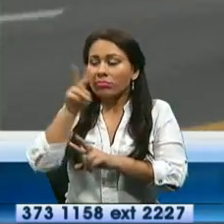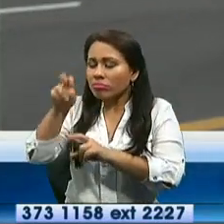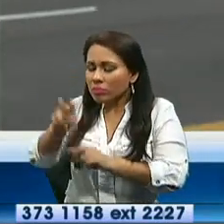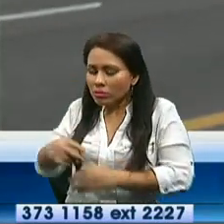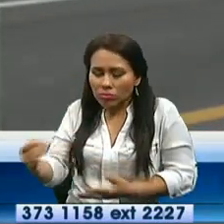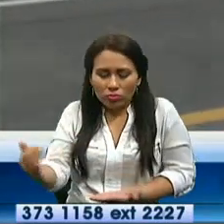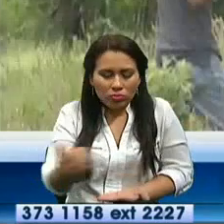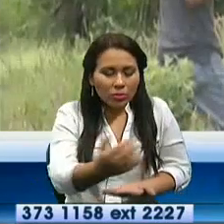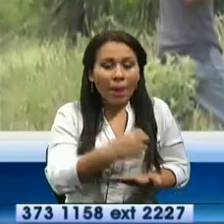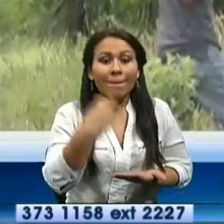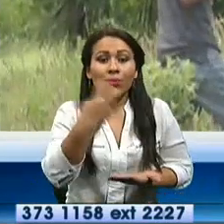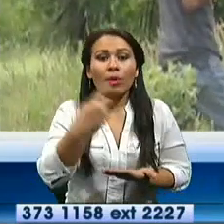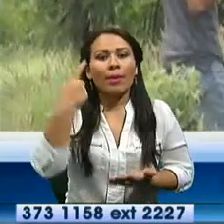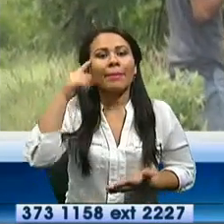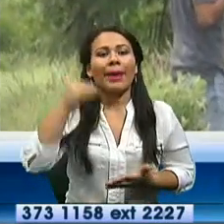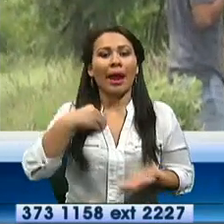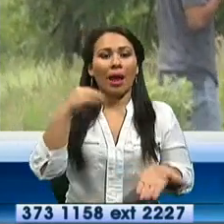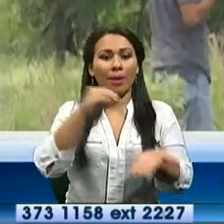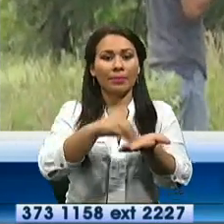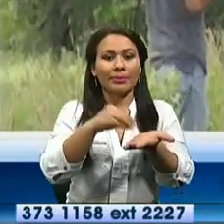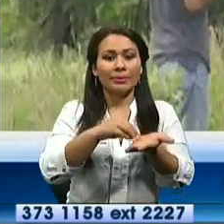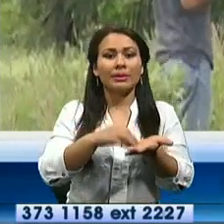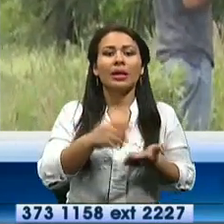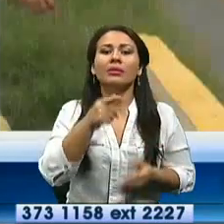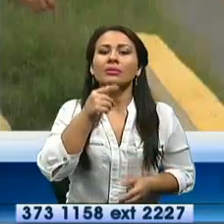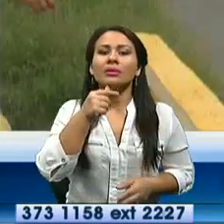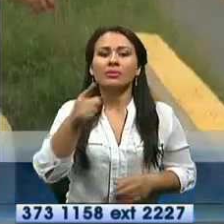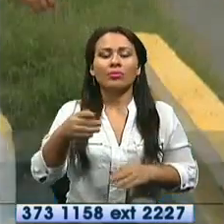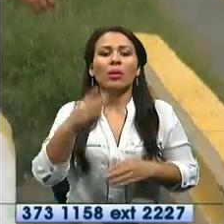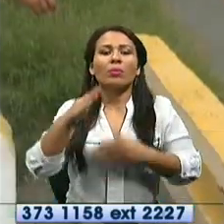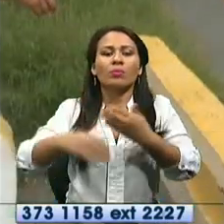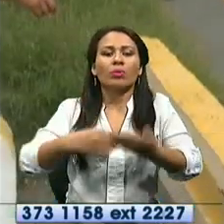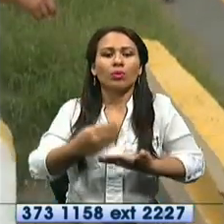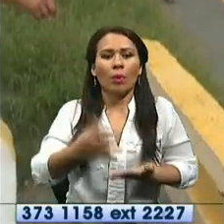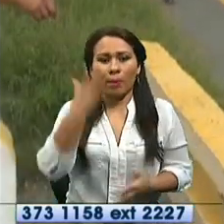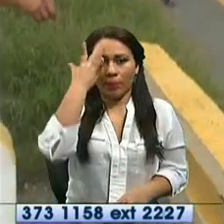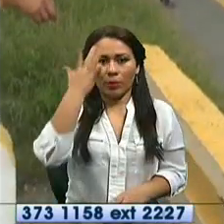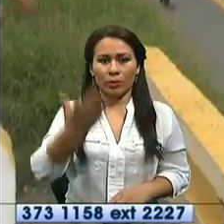recolectaban los indicios para determinar las causas del volcamiento, informó Darwin Villao.